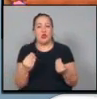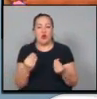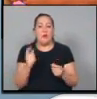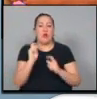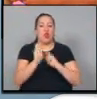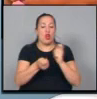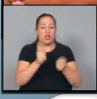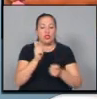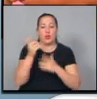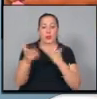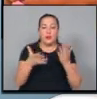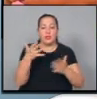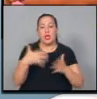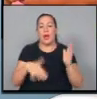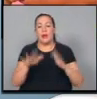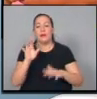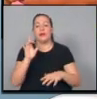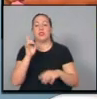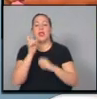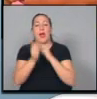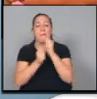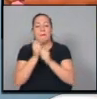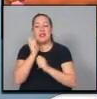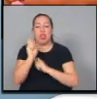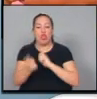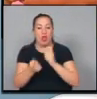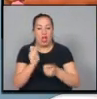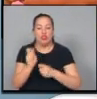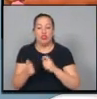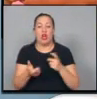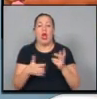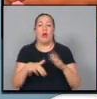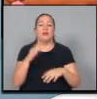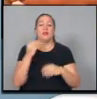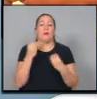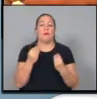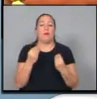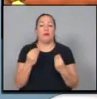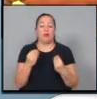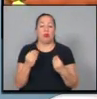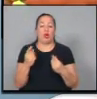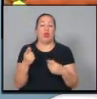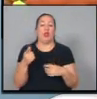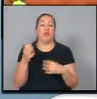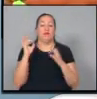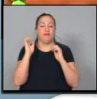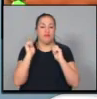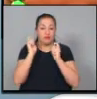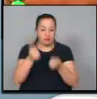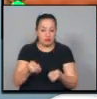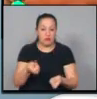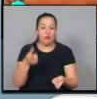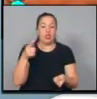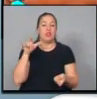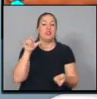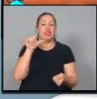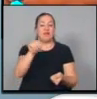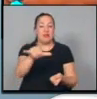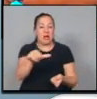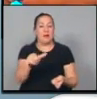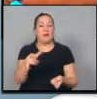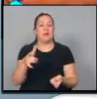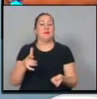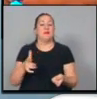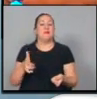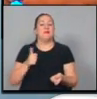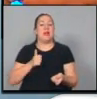a veces con donaciones de empresas, a veces porque llega, en este caso desde la Fuerza Aérea, la donación para que esa autobomba esté funcionando y esté